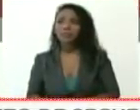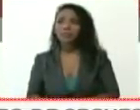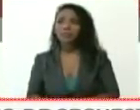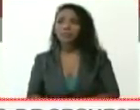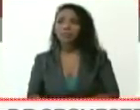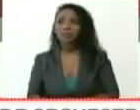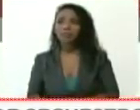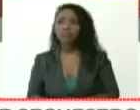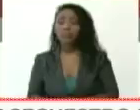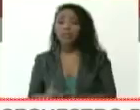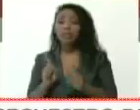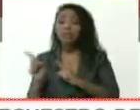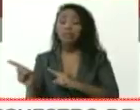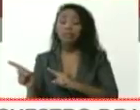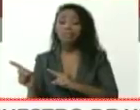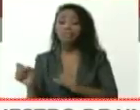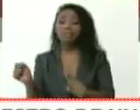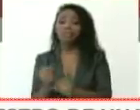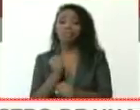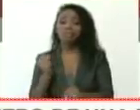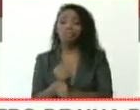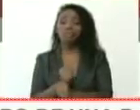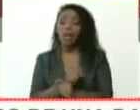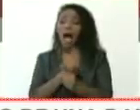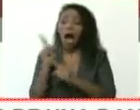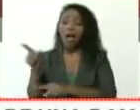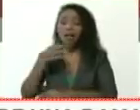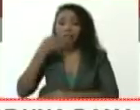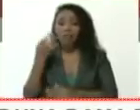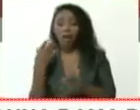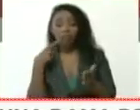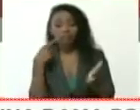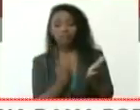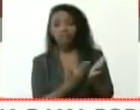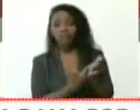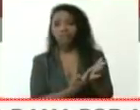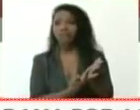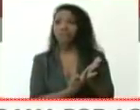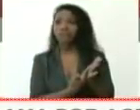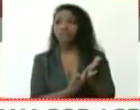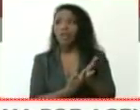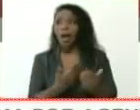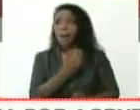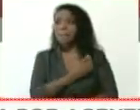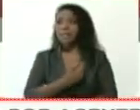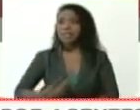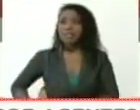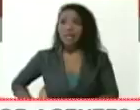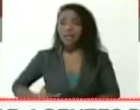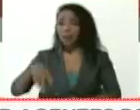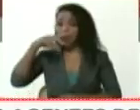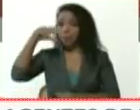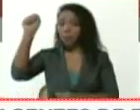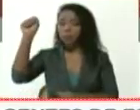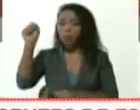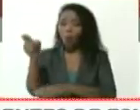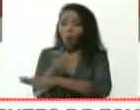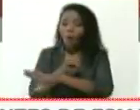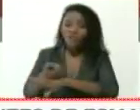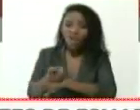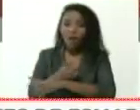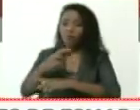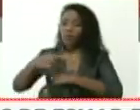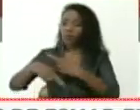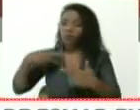Así actuaron. Y ahí está la realidad. El presidente Maduro y su gobierno y la